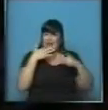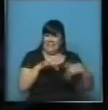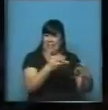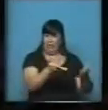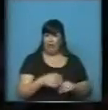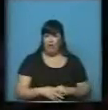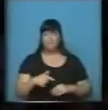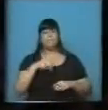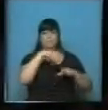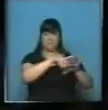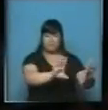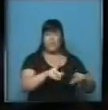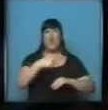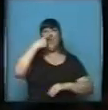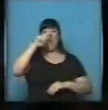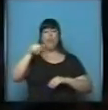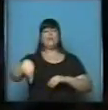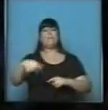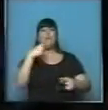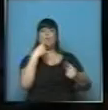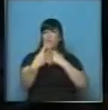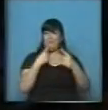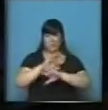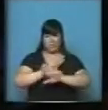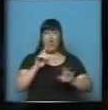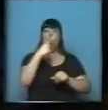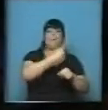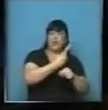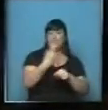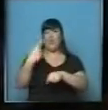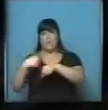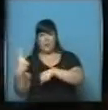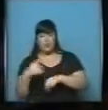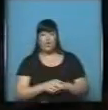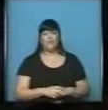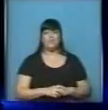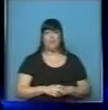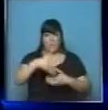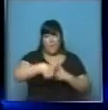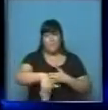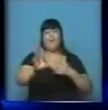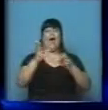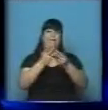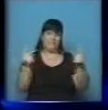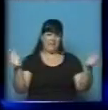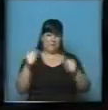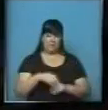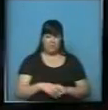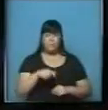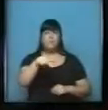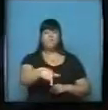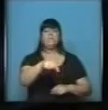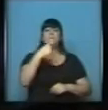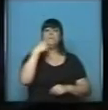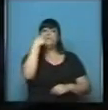tiempo, candidato Soile. Bueno, queda el último momento de preguntas y respuestas, de un minuto para cada uno, antes del cierre del quinto bloque. La pregunta de